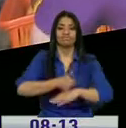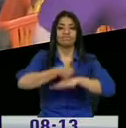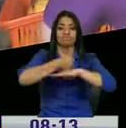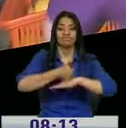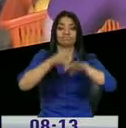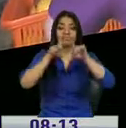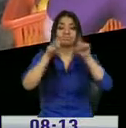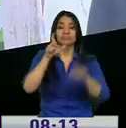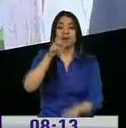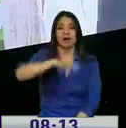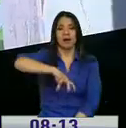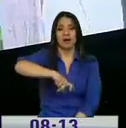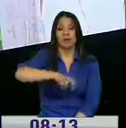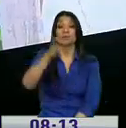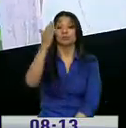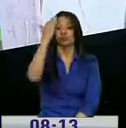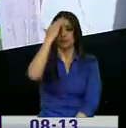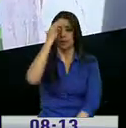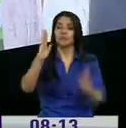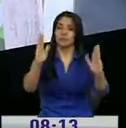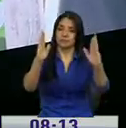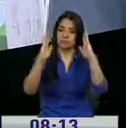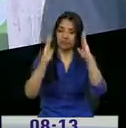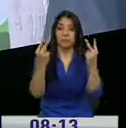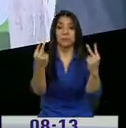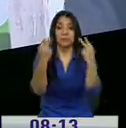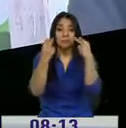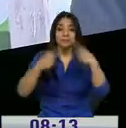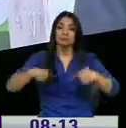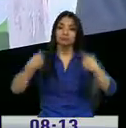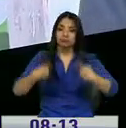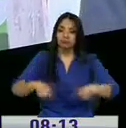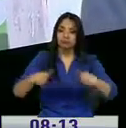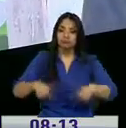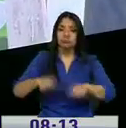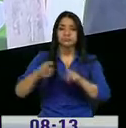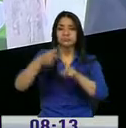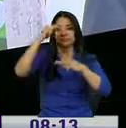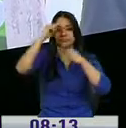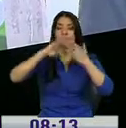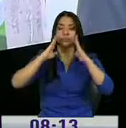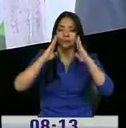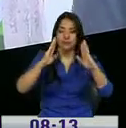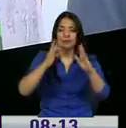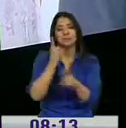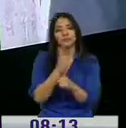potable, sabemos que nos ven. Yo sé que todos los días están muy atentos al primer noticiero de la comunidad.